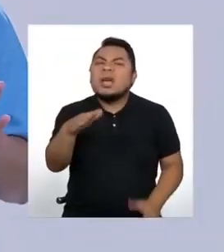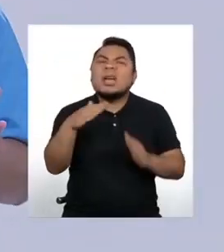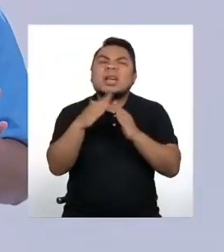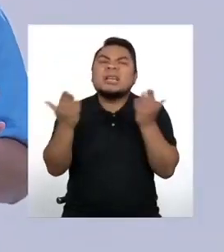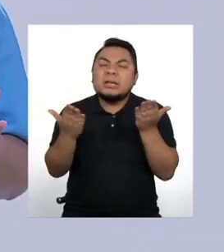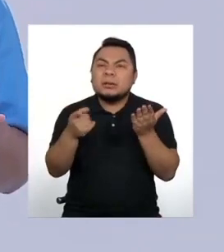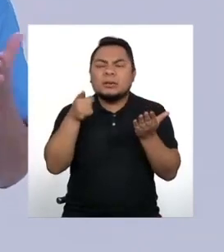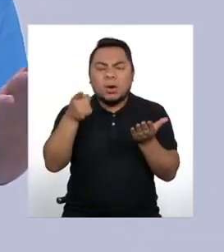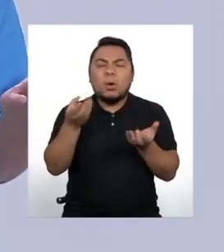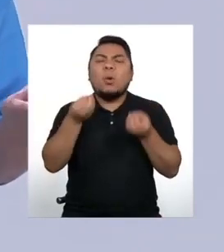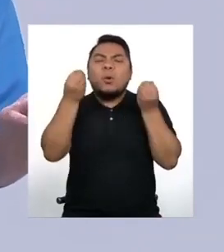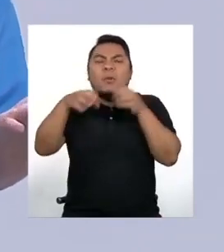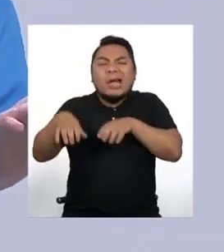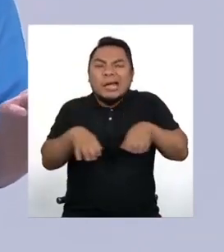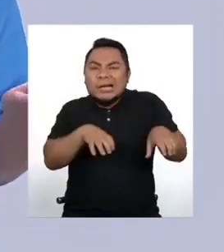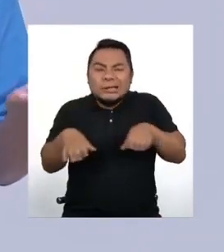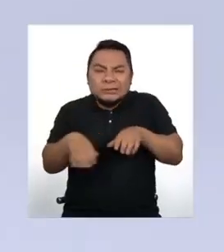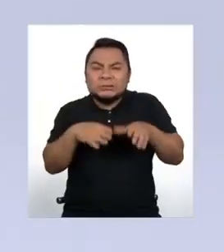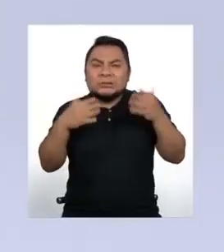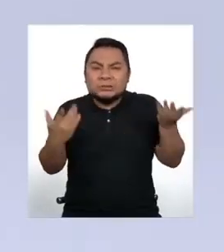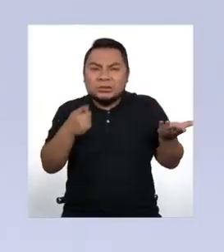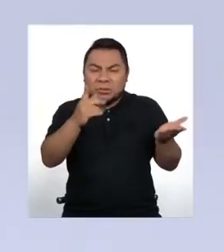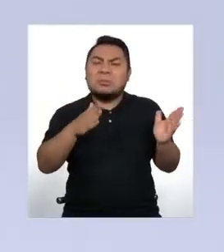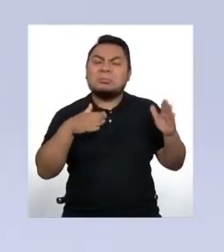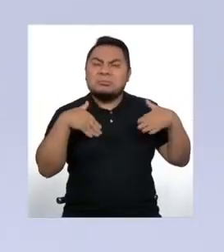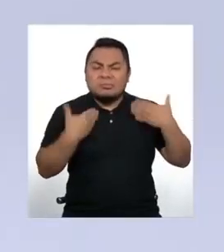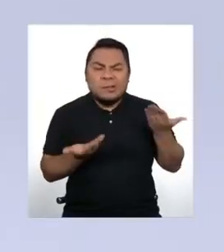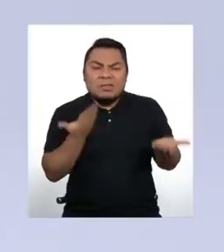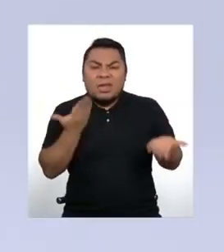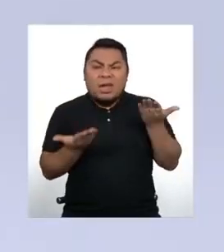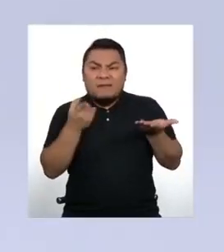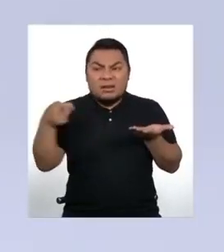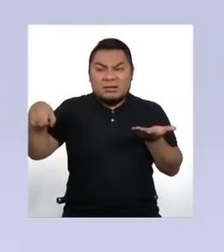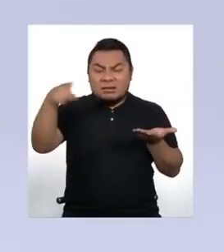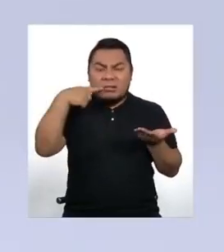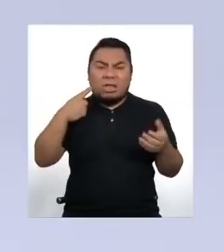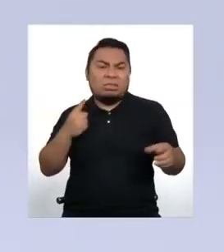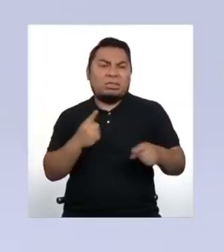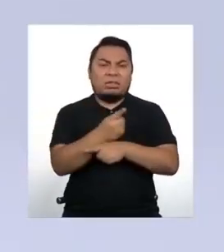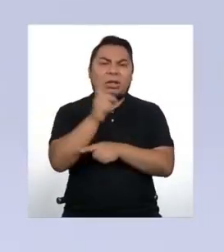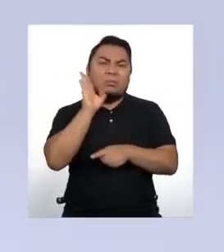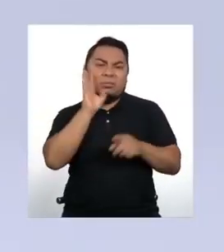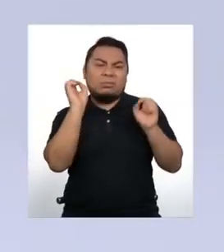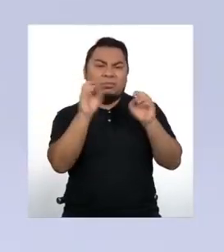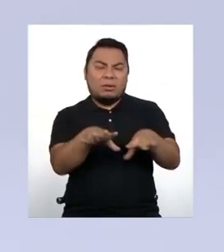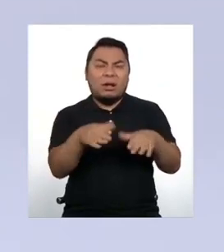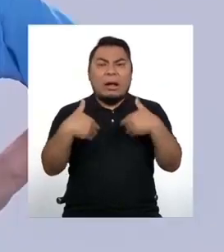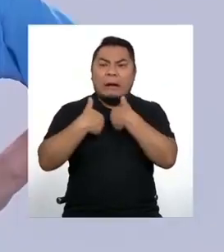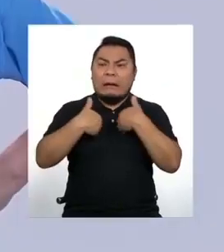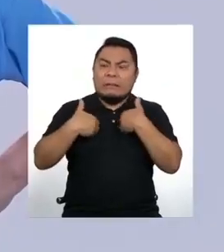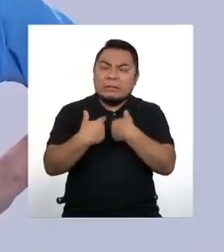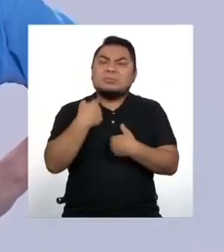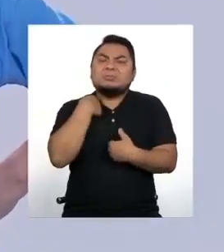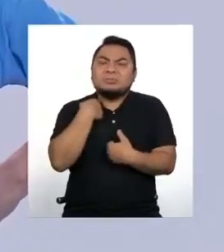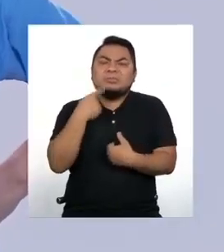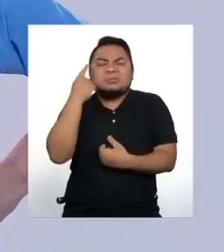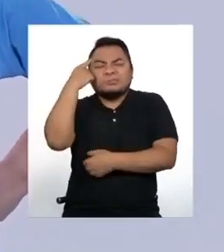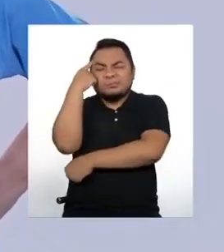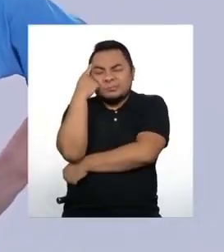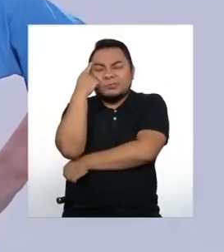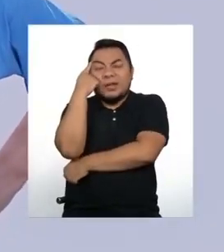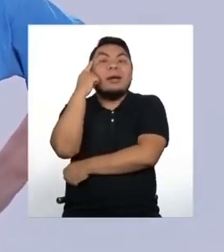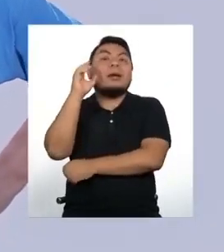Hemos conversado sobre las nuevas reglas que existen para salir a la calle con cuidado y con distancia. Papá, mamá, adulto